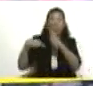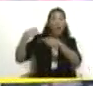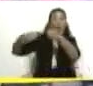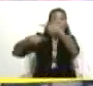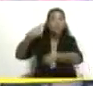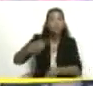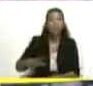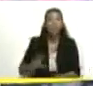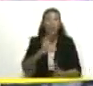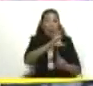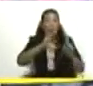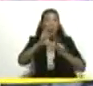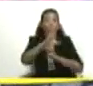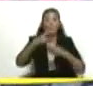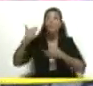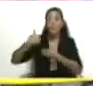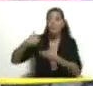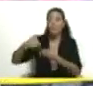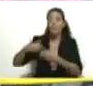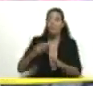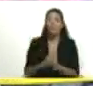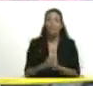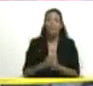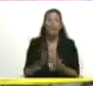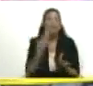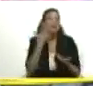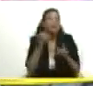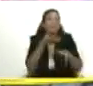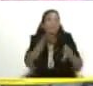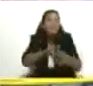generación creció con la cultura del petróleo, que denunciaba